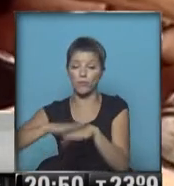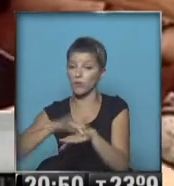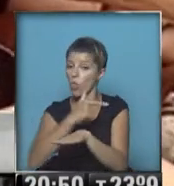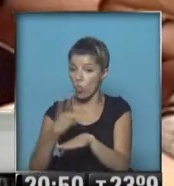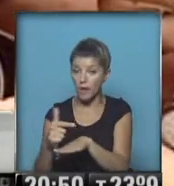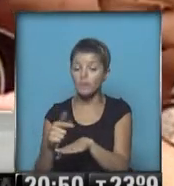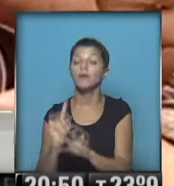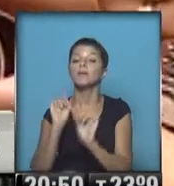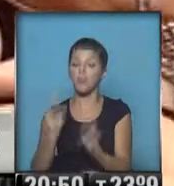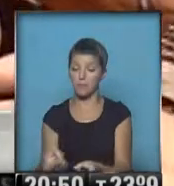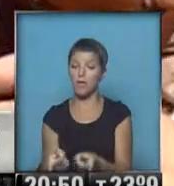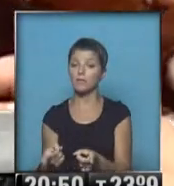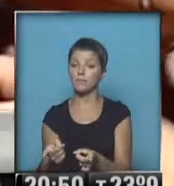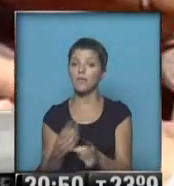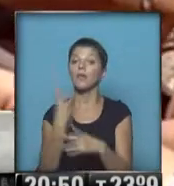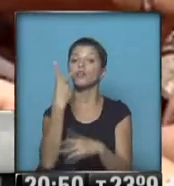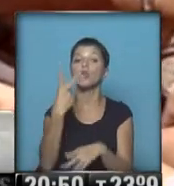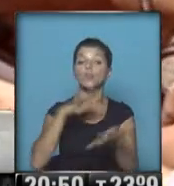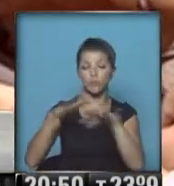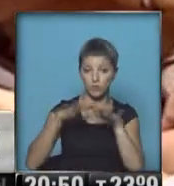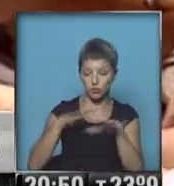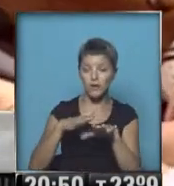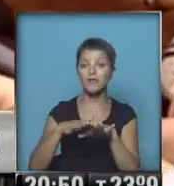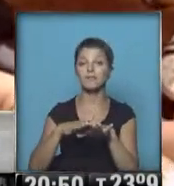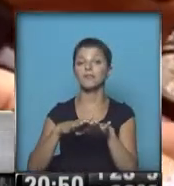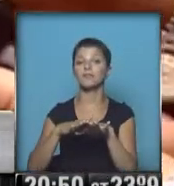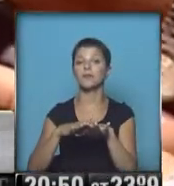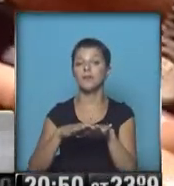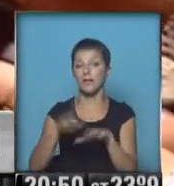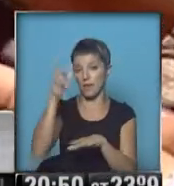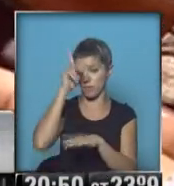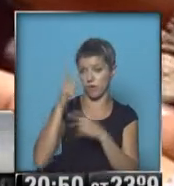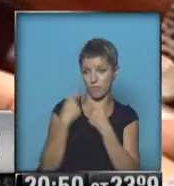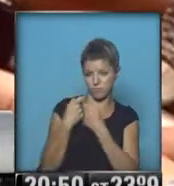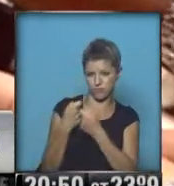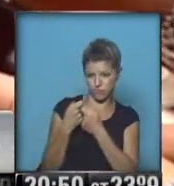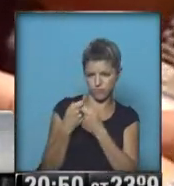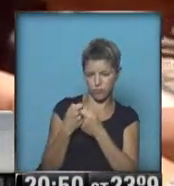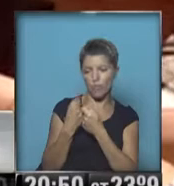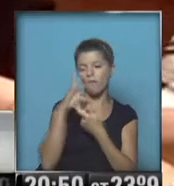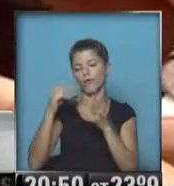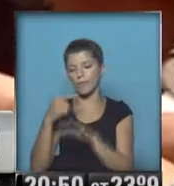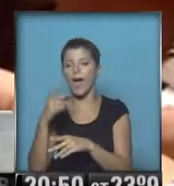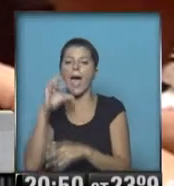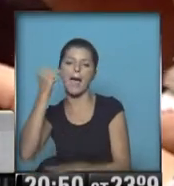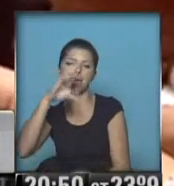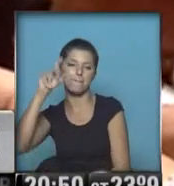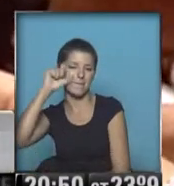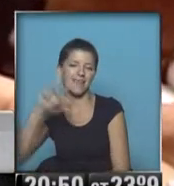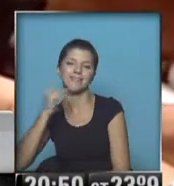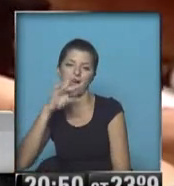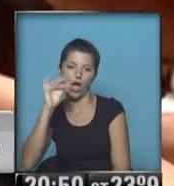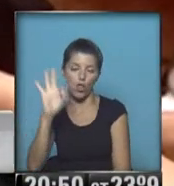desplegó claramente las dos circunstancias en las cuales fue apretado, por decirlo de un modo coloquial, el jueves y el